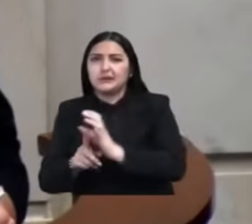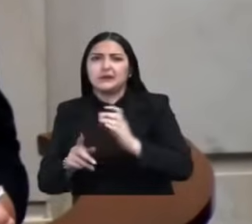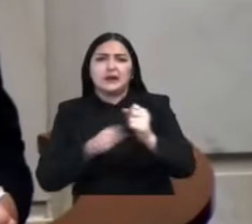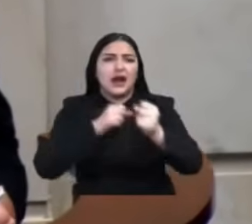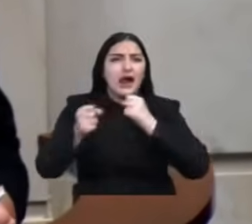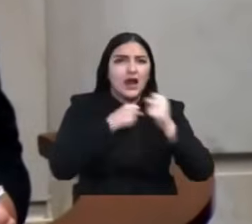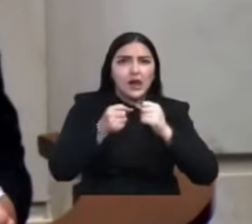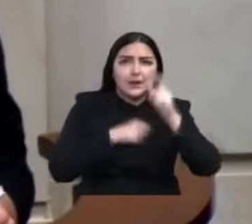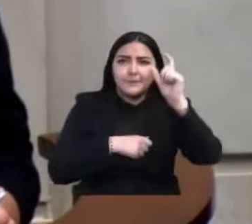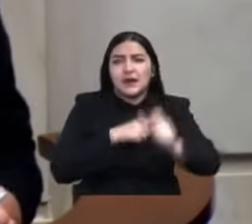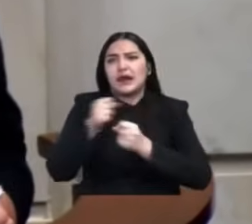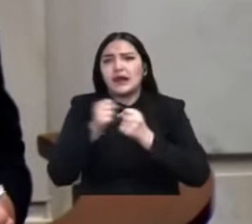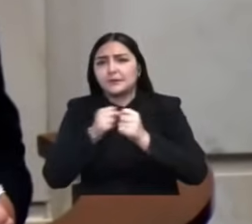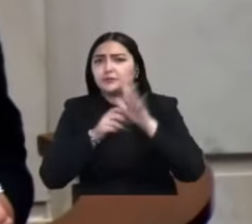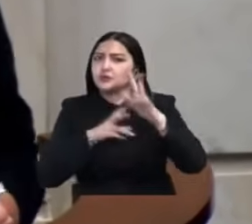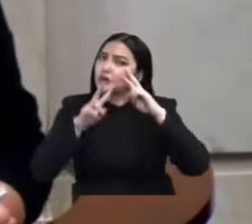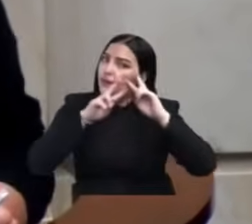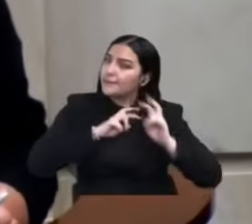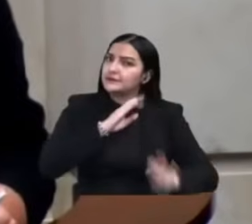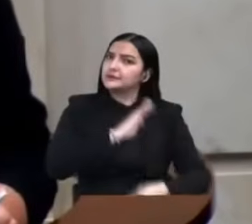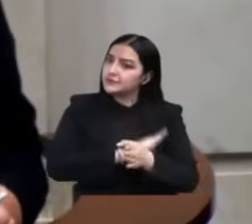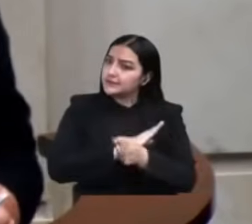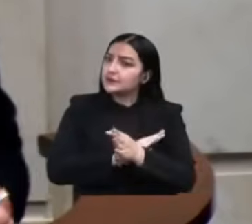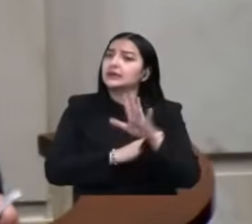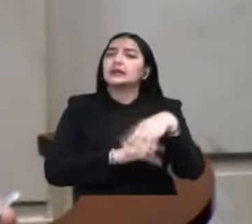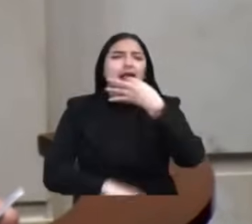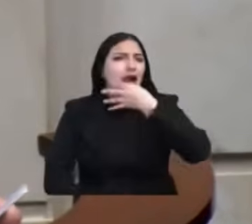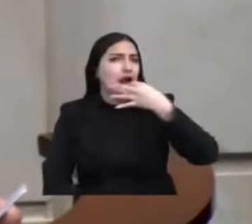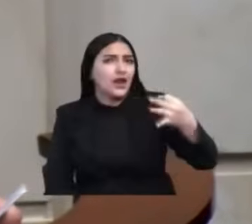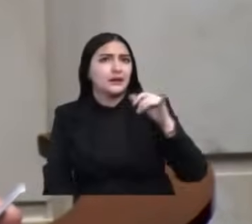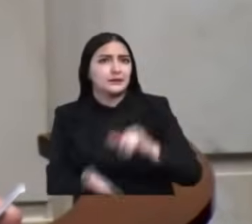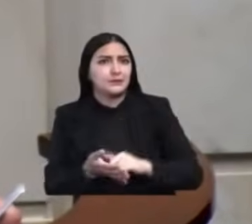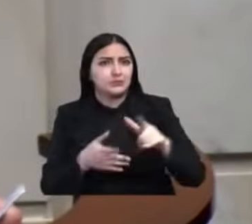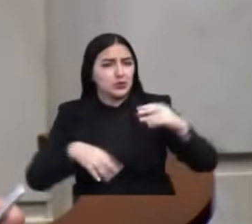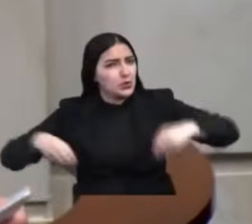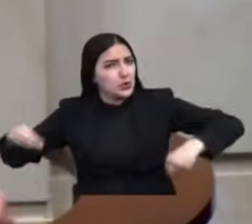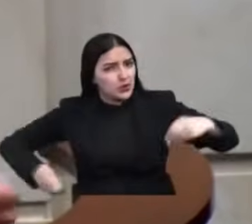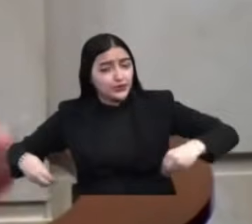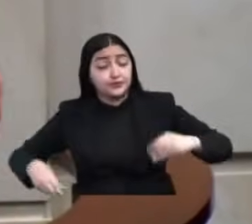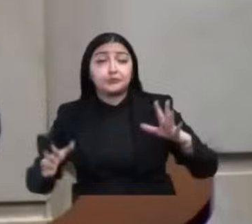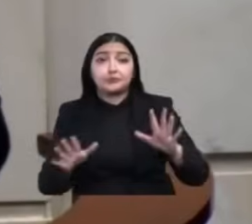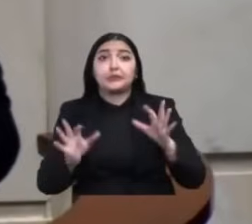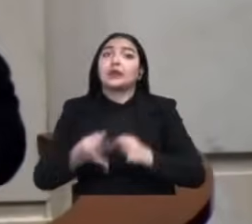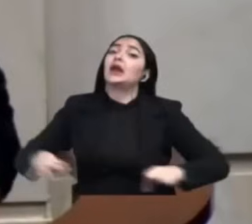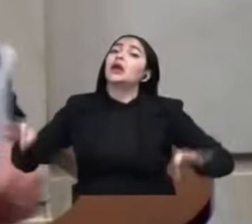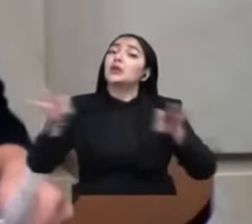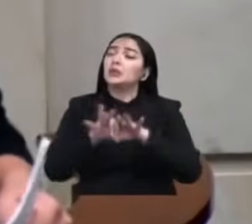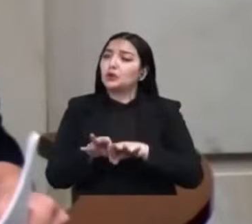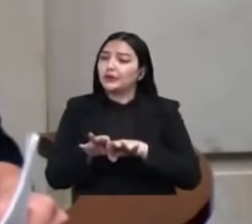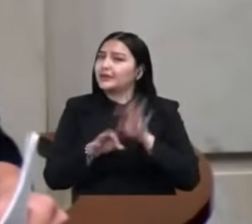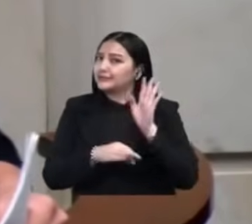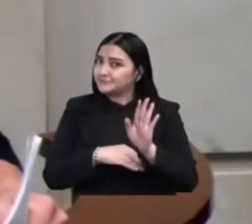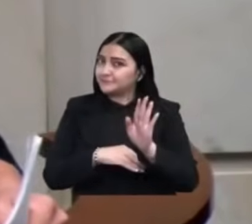periodistas, por un lado, que avanzaban en las investigaciones y que denunciaban esta trama de corrupción, y lo más importante de